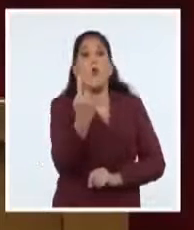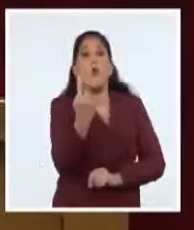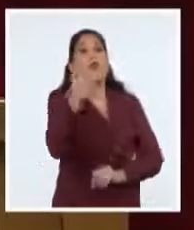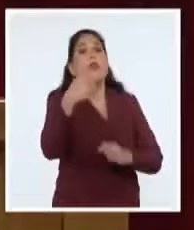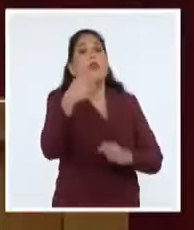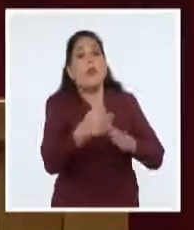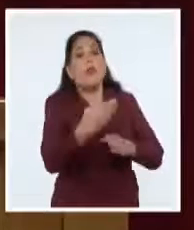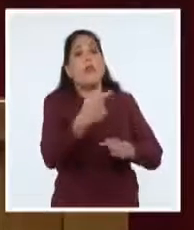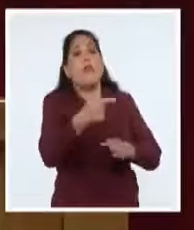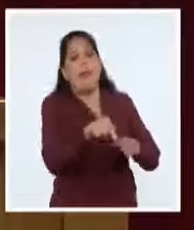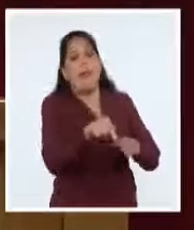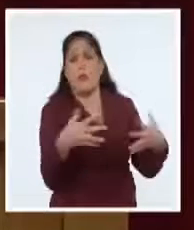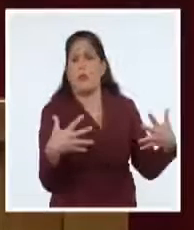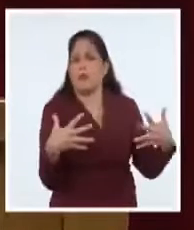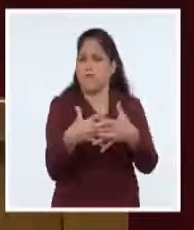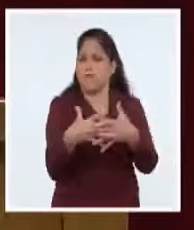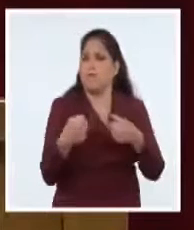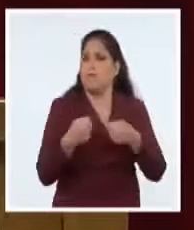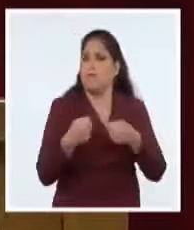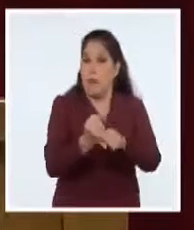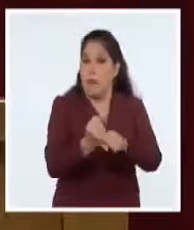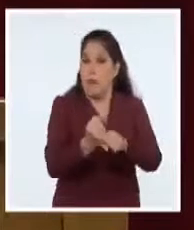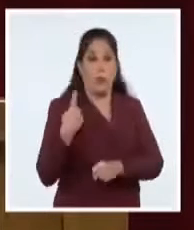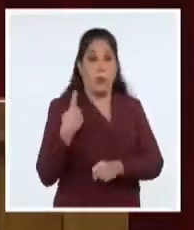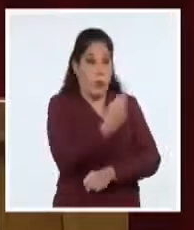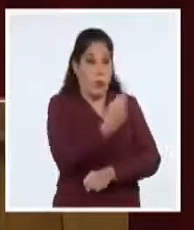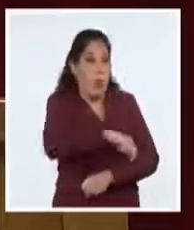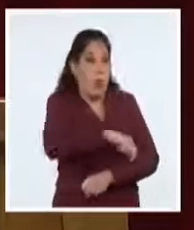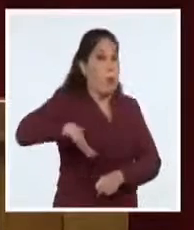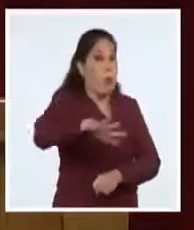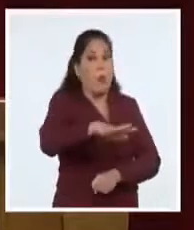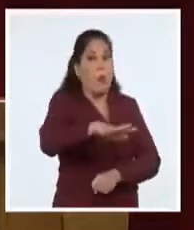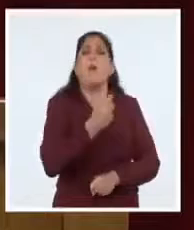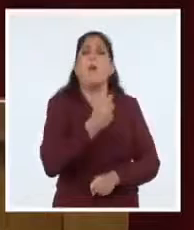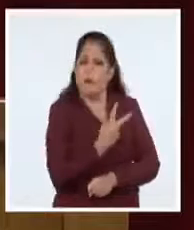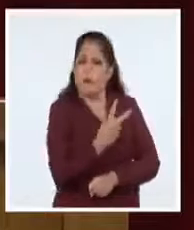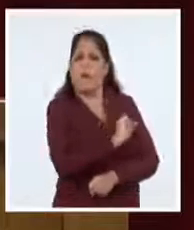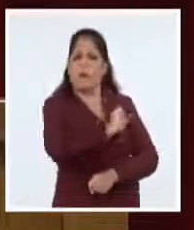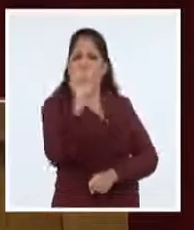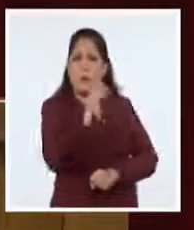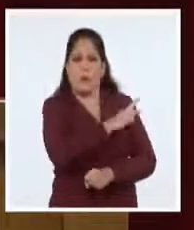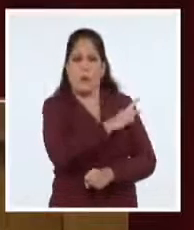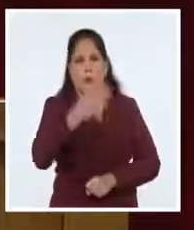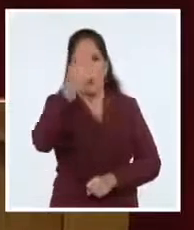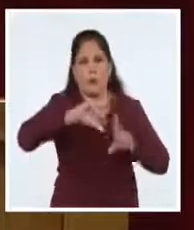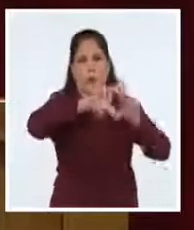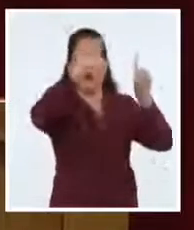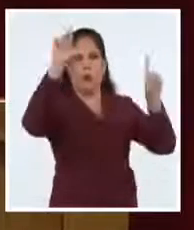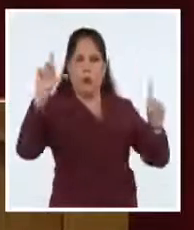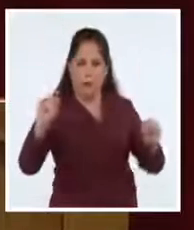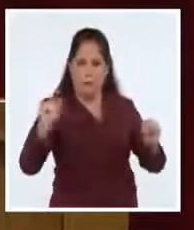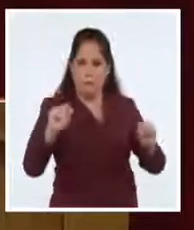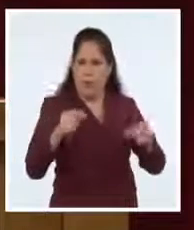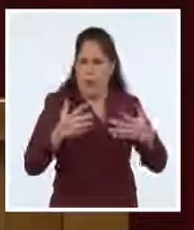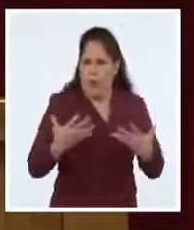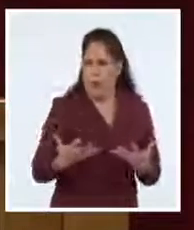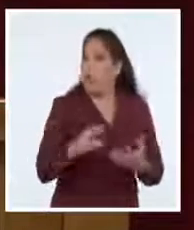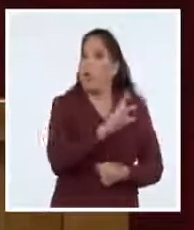un referente de unidad, y el 11 de julio constituyó una victoria más de la revolución cubana.